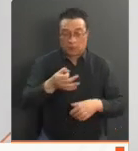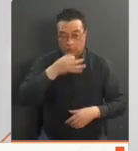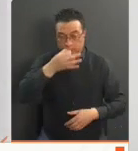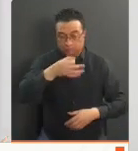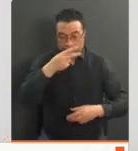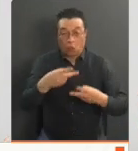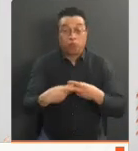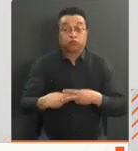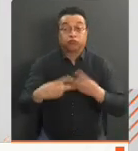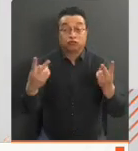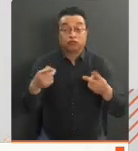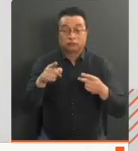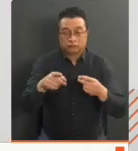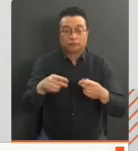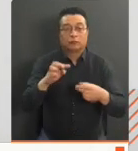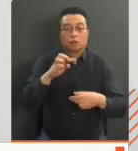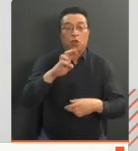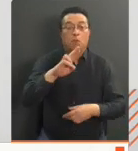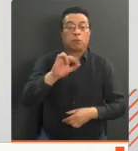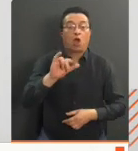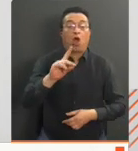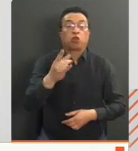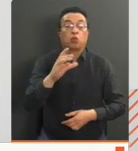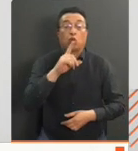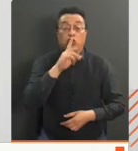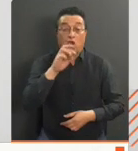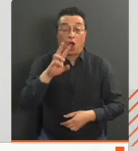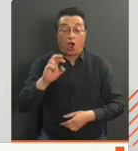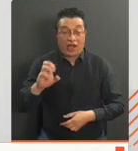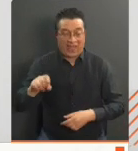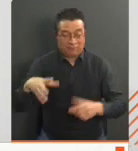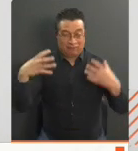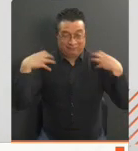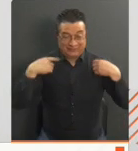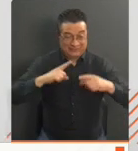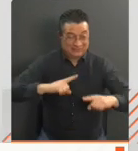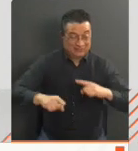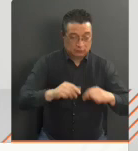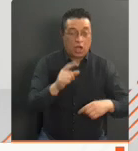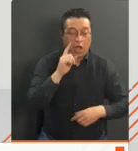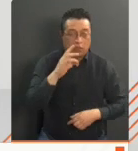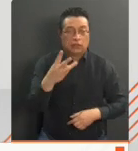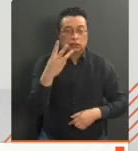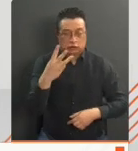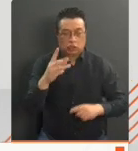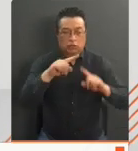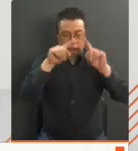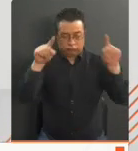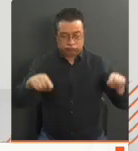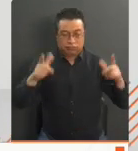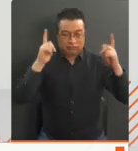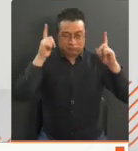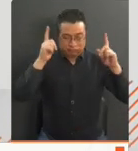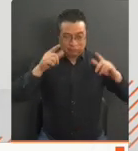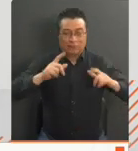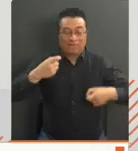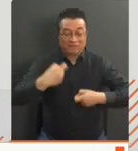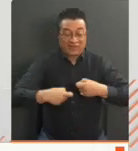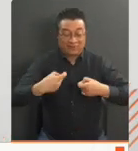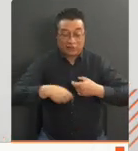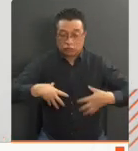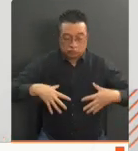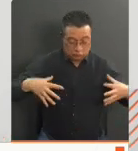pública, la productora Nikita aseguró que contaban con 3 detectores de metales en los accesos y que los